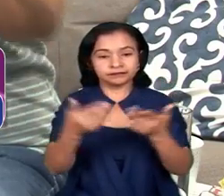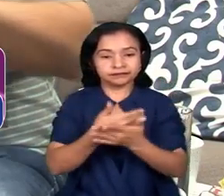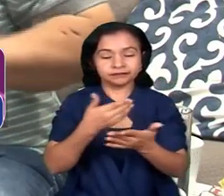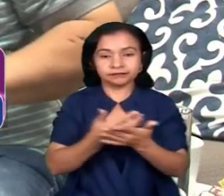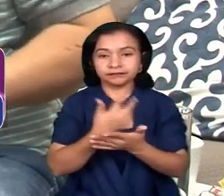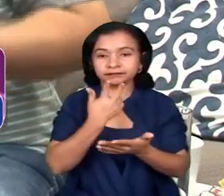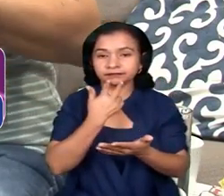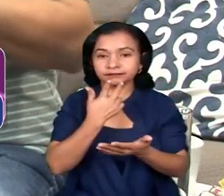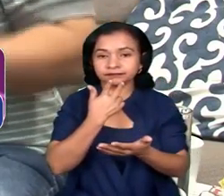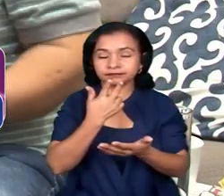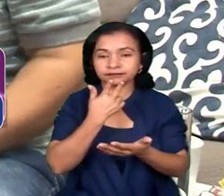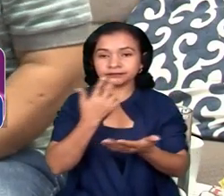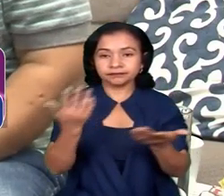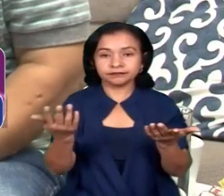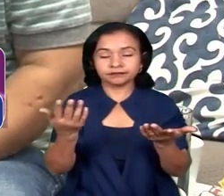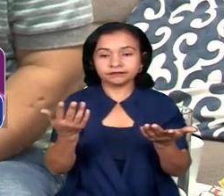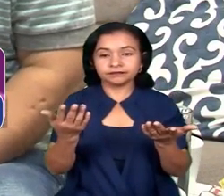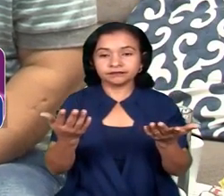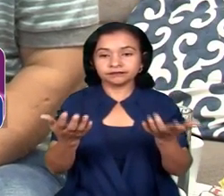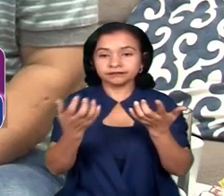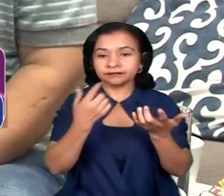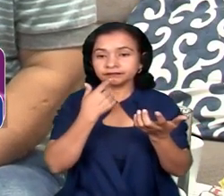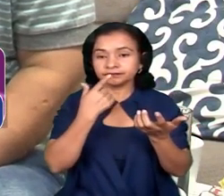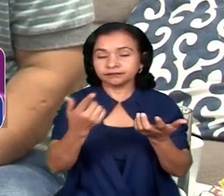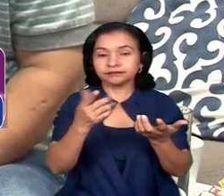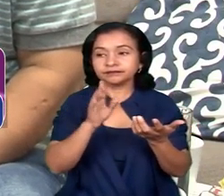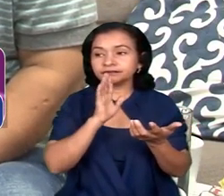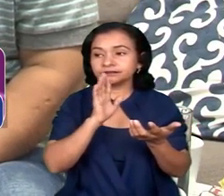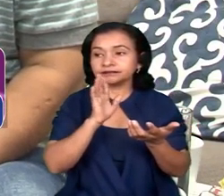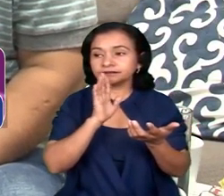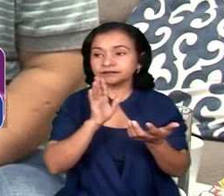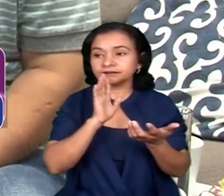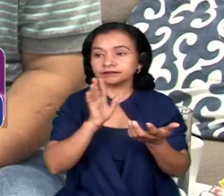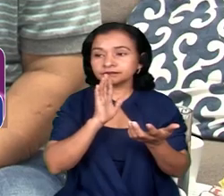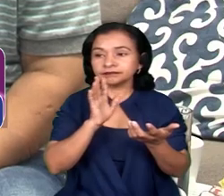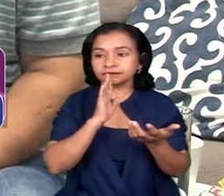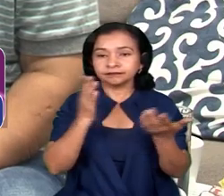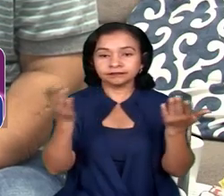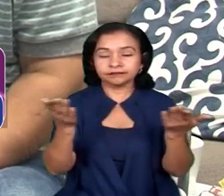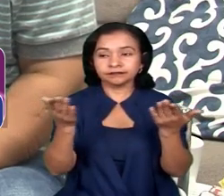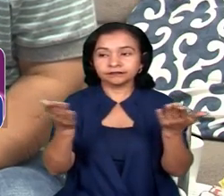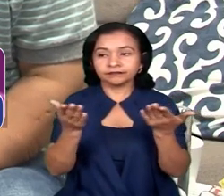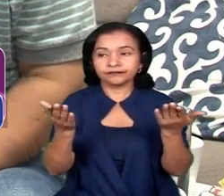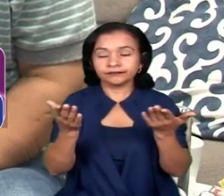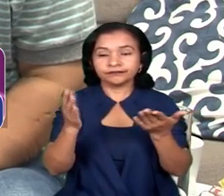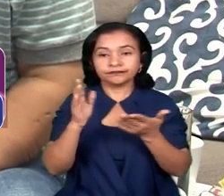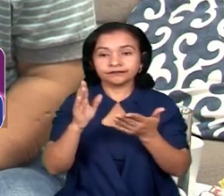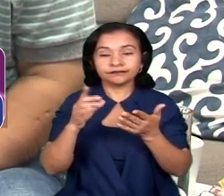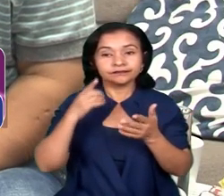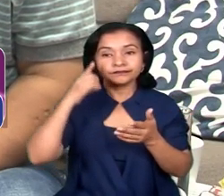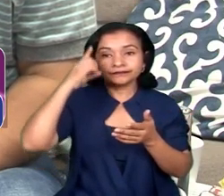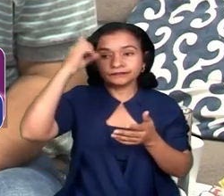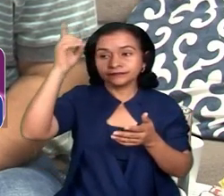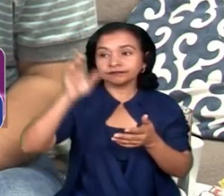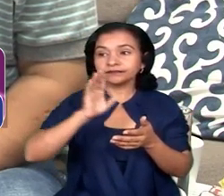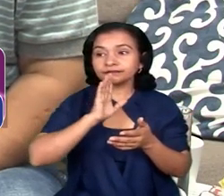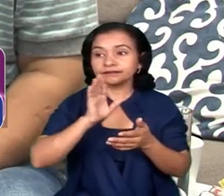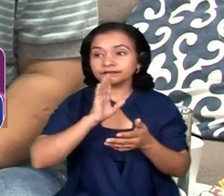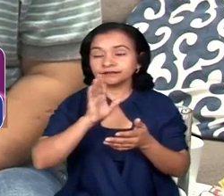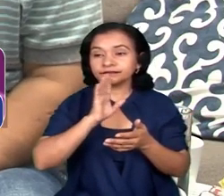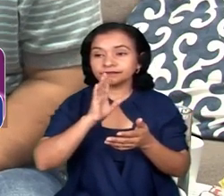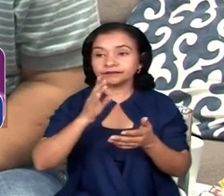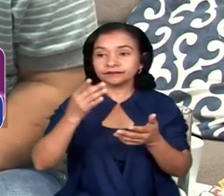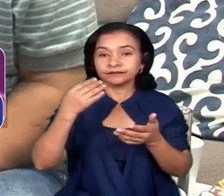pasar ahí. Entonces, yo lo que pido es que hablemos de el progreso, hablemos de lo que es